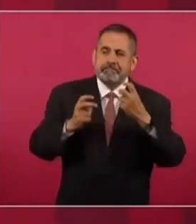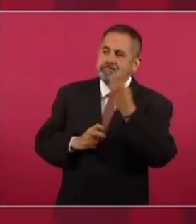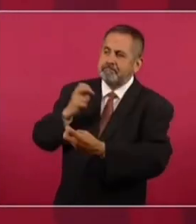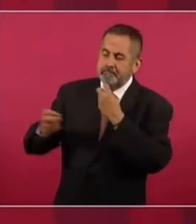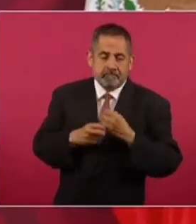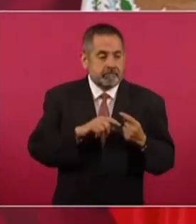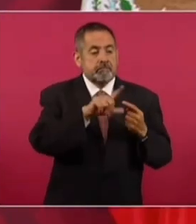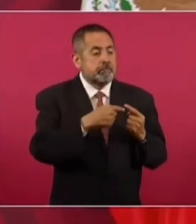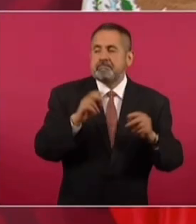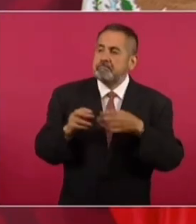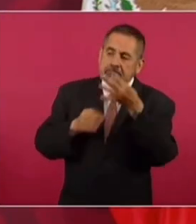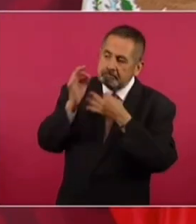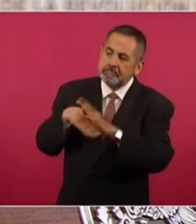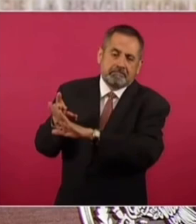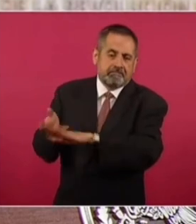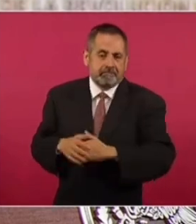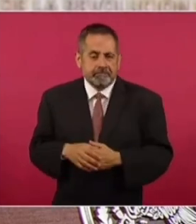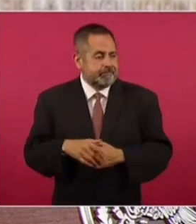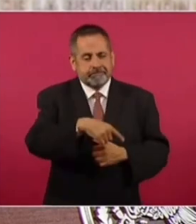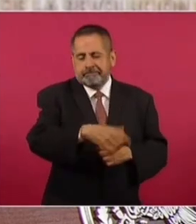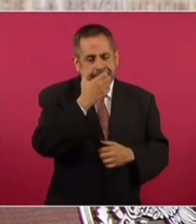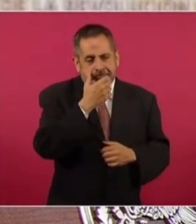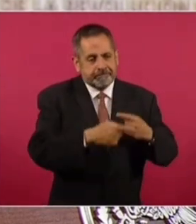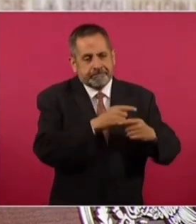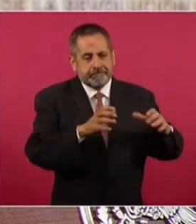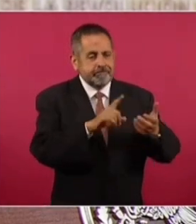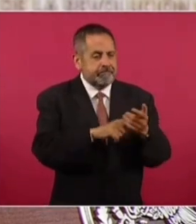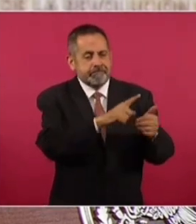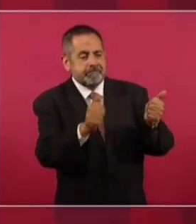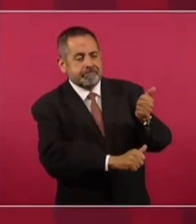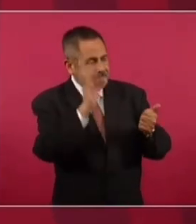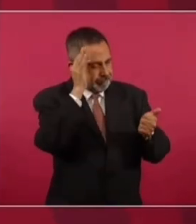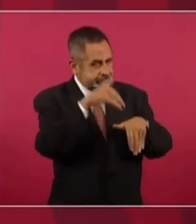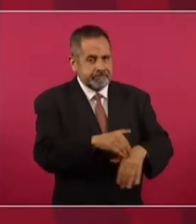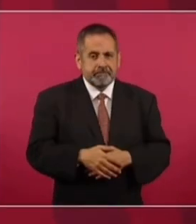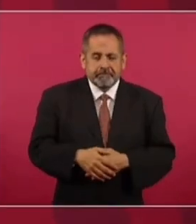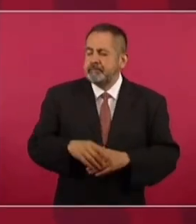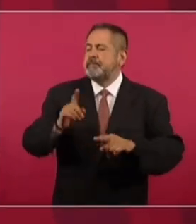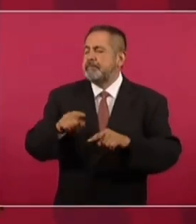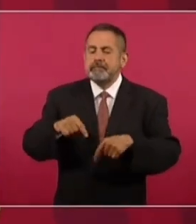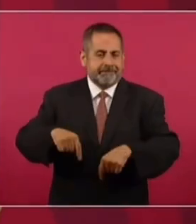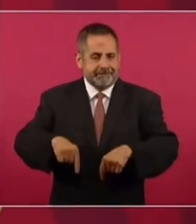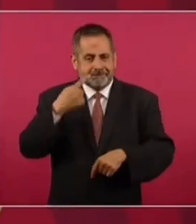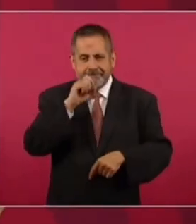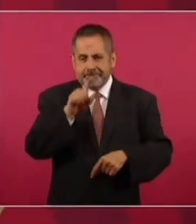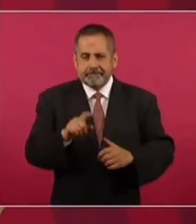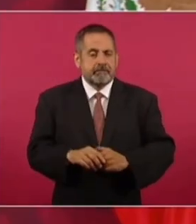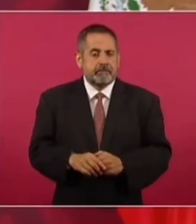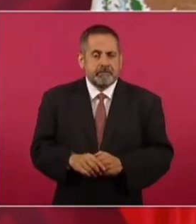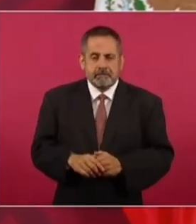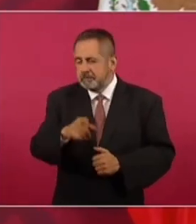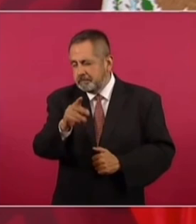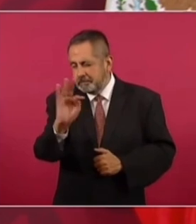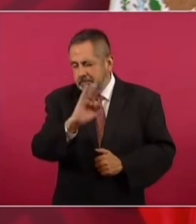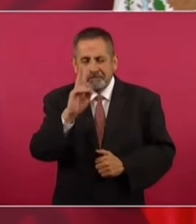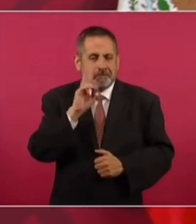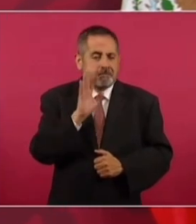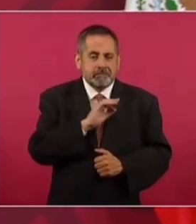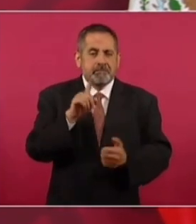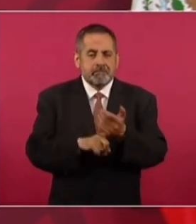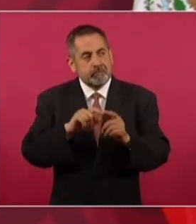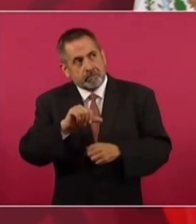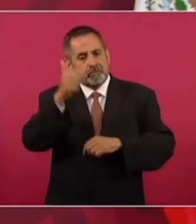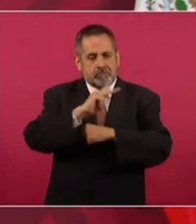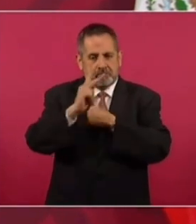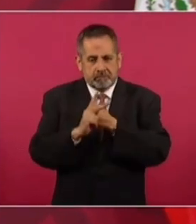repetición de los expertos del conservadurismo, los voceros de aquí, pero también es posible que esto se maneje